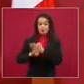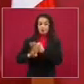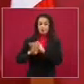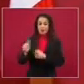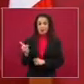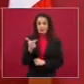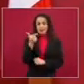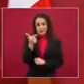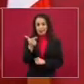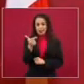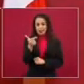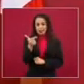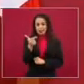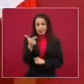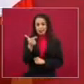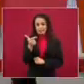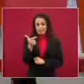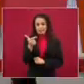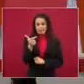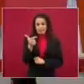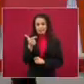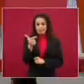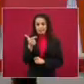Negativas, 7.